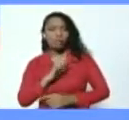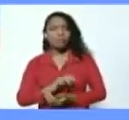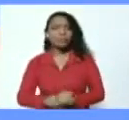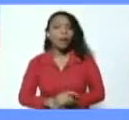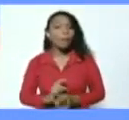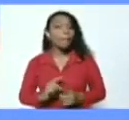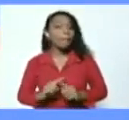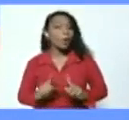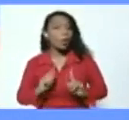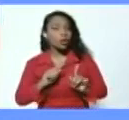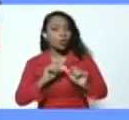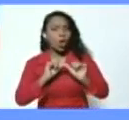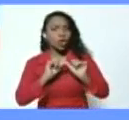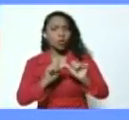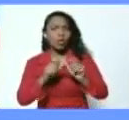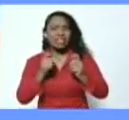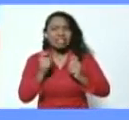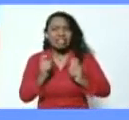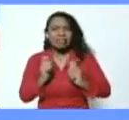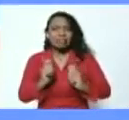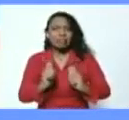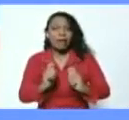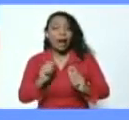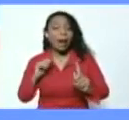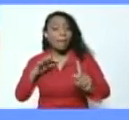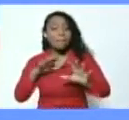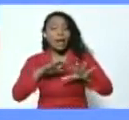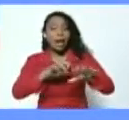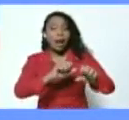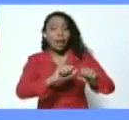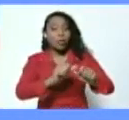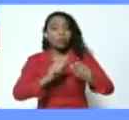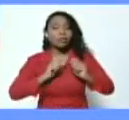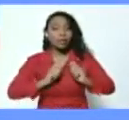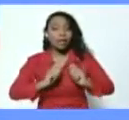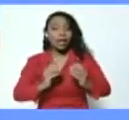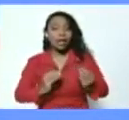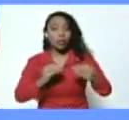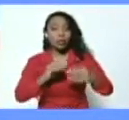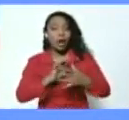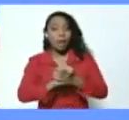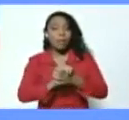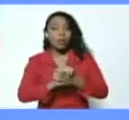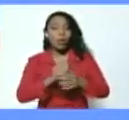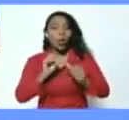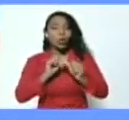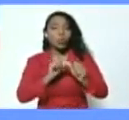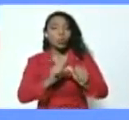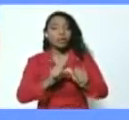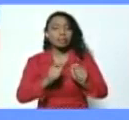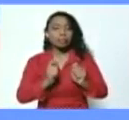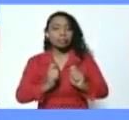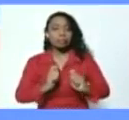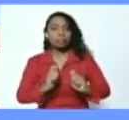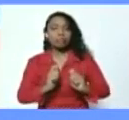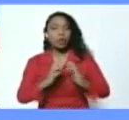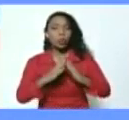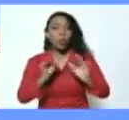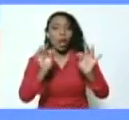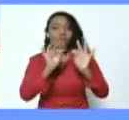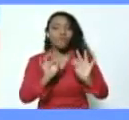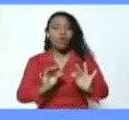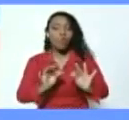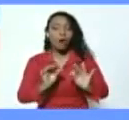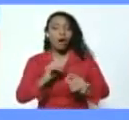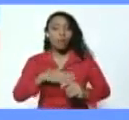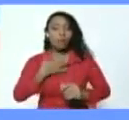Pero ellos siguen intentando, el imperialismo y sus aliados, siguen intentando por todas las vías que